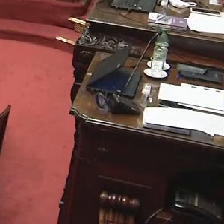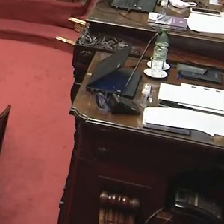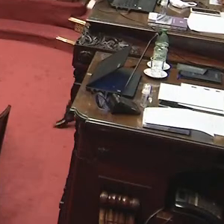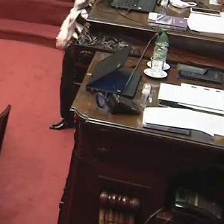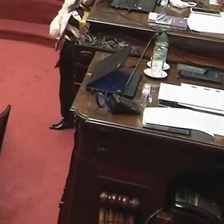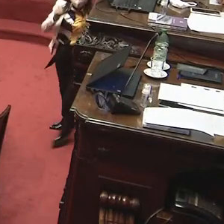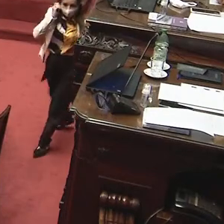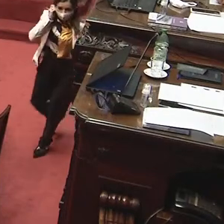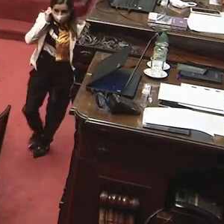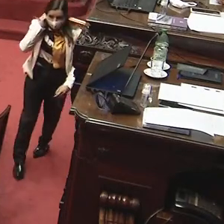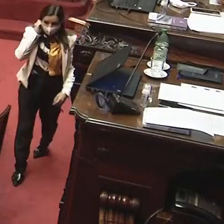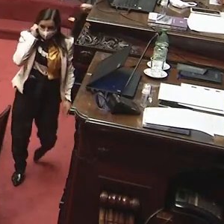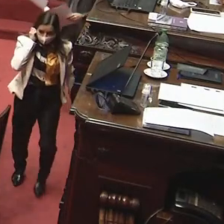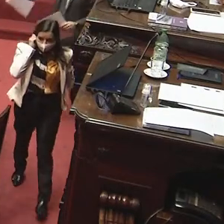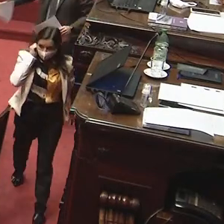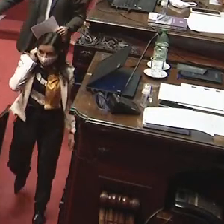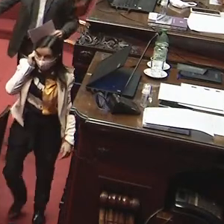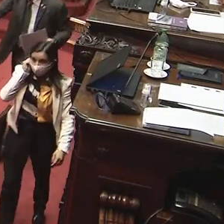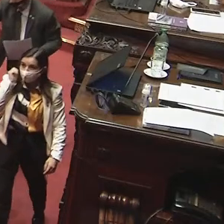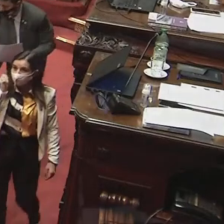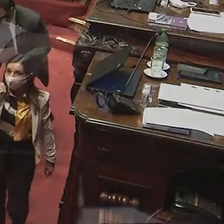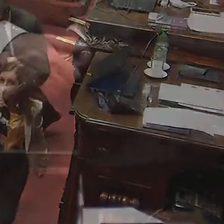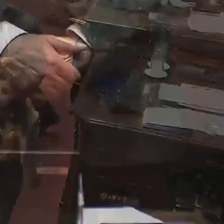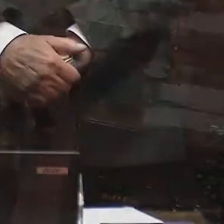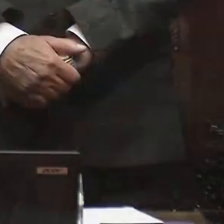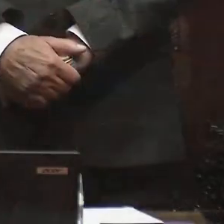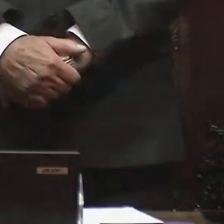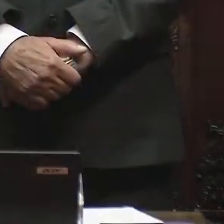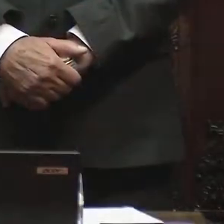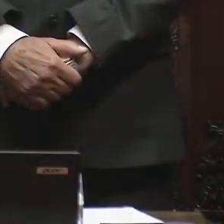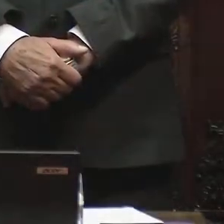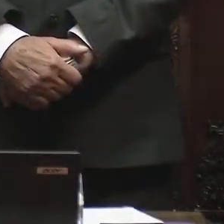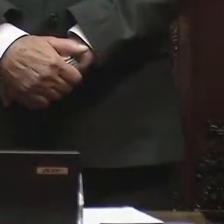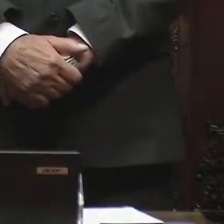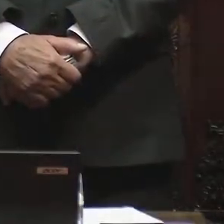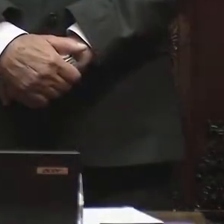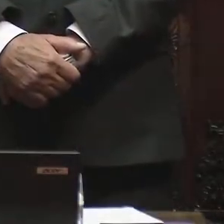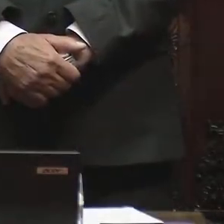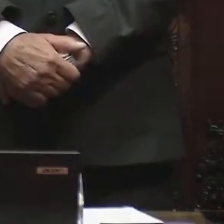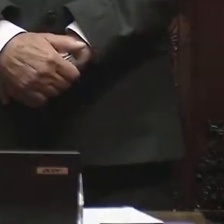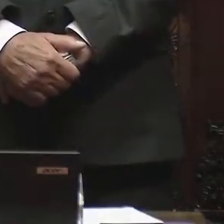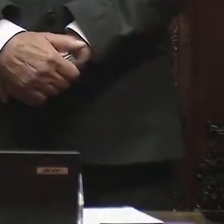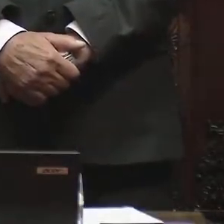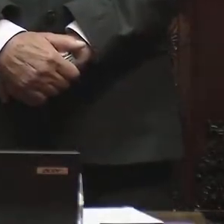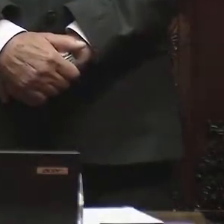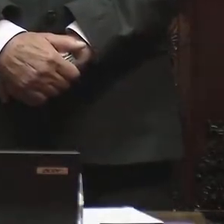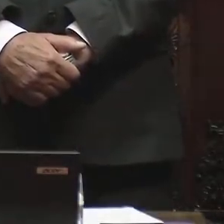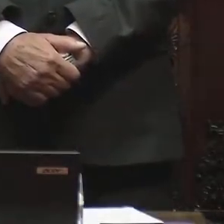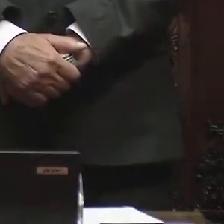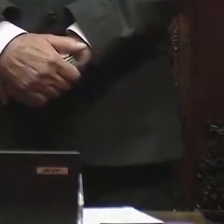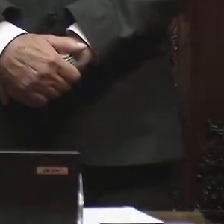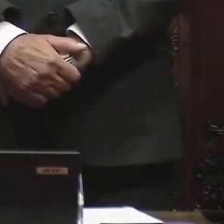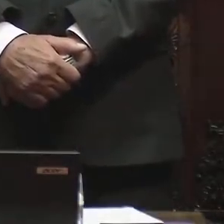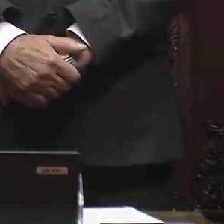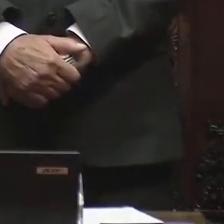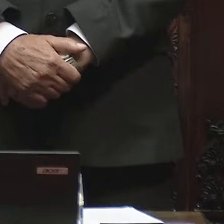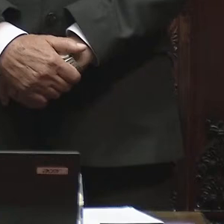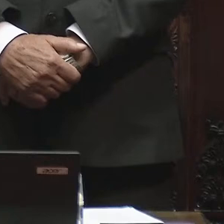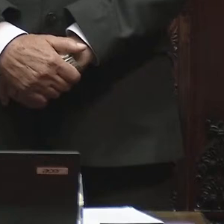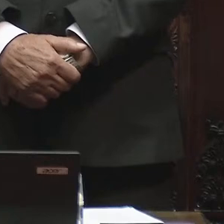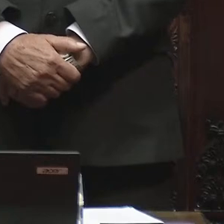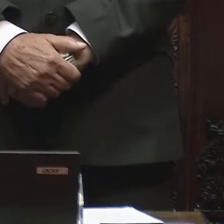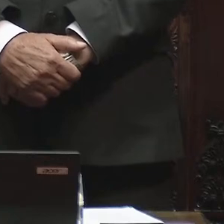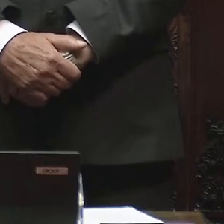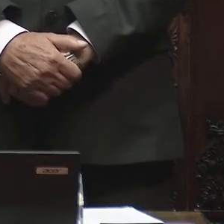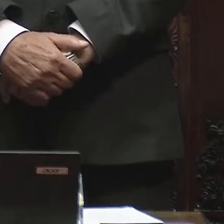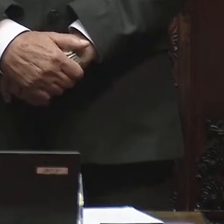la mesa saluda la presencia del señor ministro de industria minería y energía del señor subsecretario